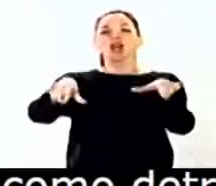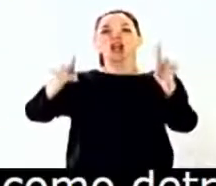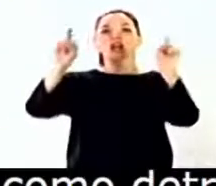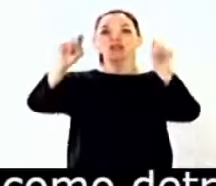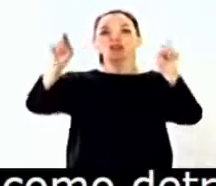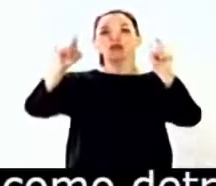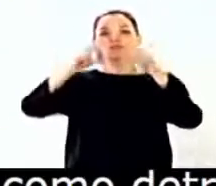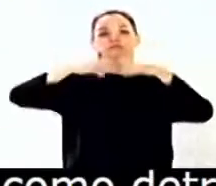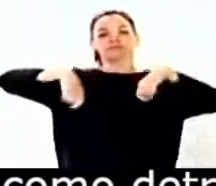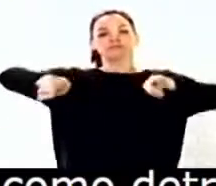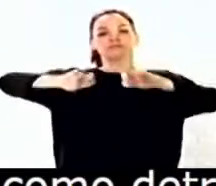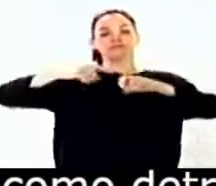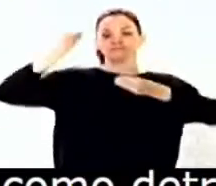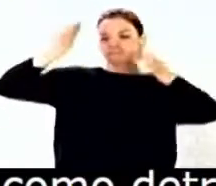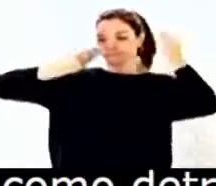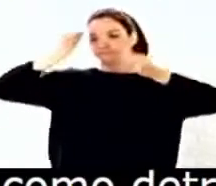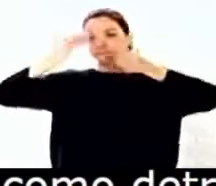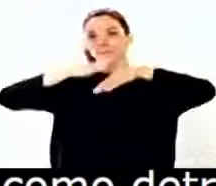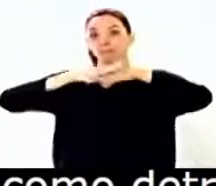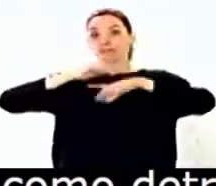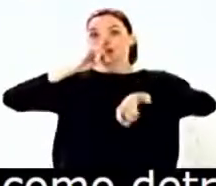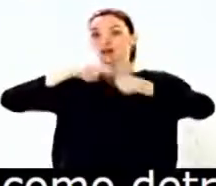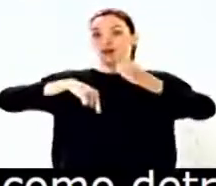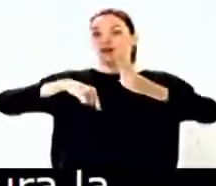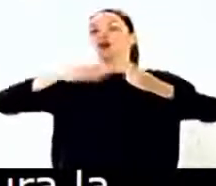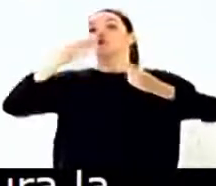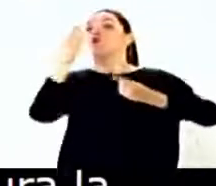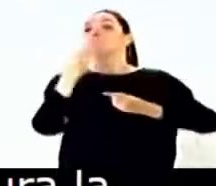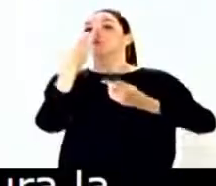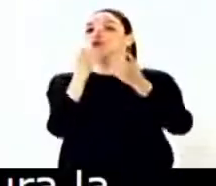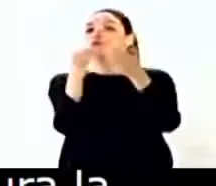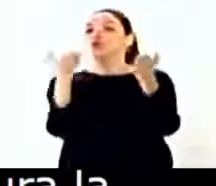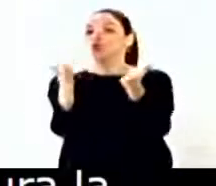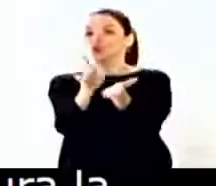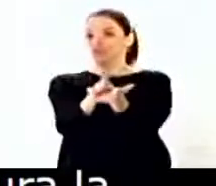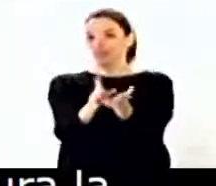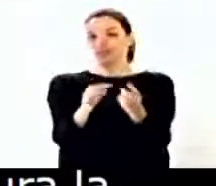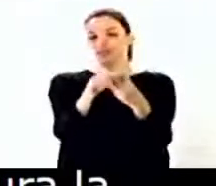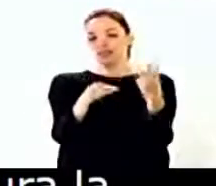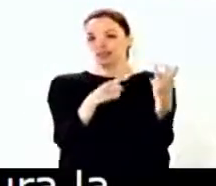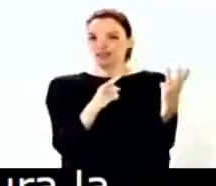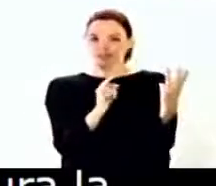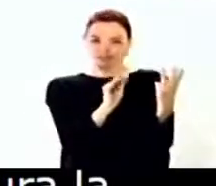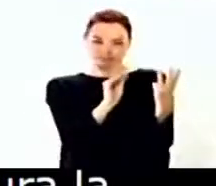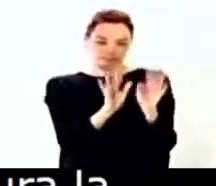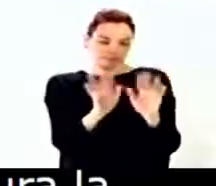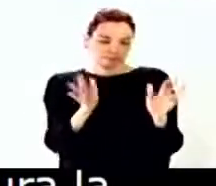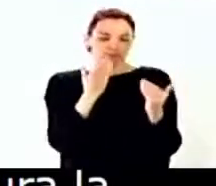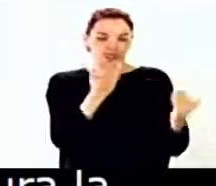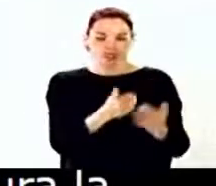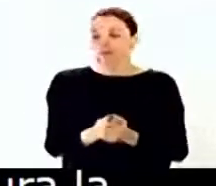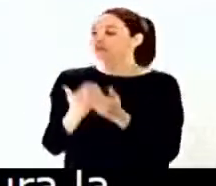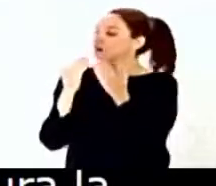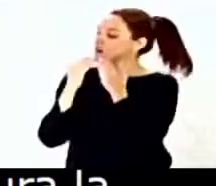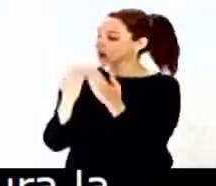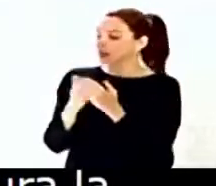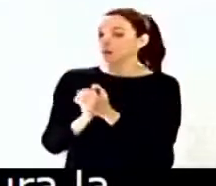para abordar el inicio del curso escolar. Muchas gracias. Muy bien, muchísimas gracias. En primer lugar,